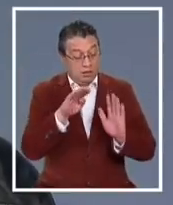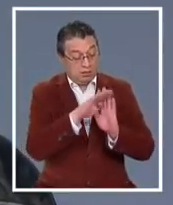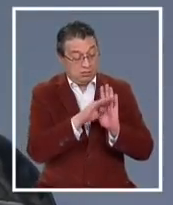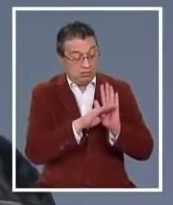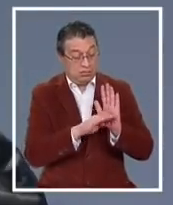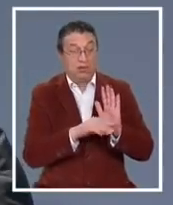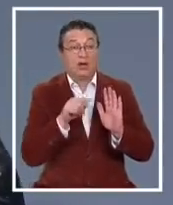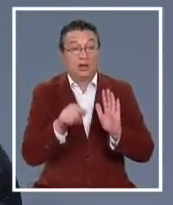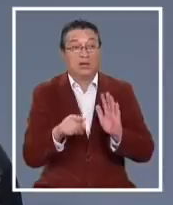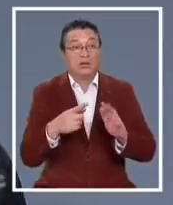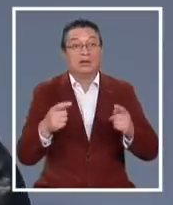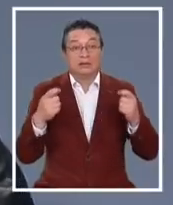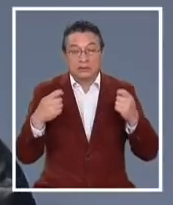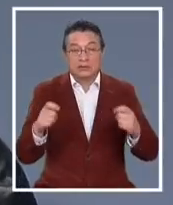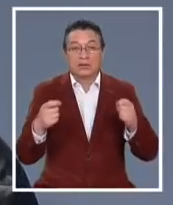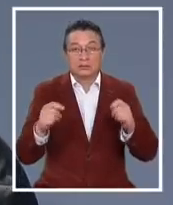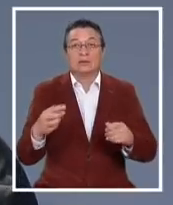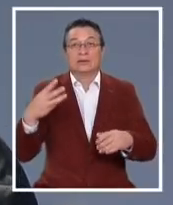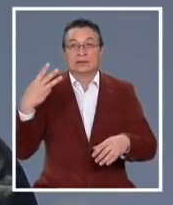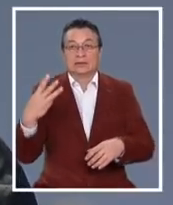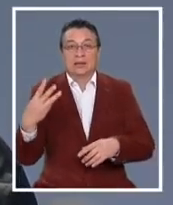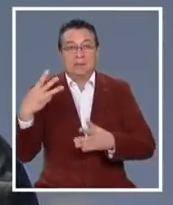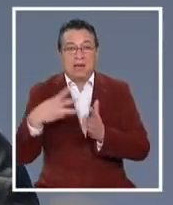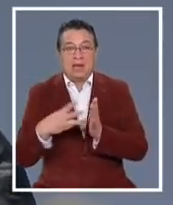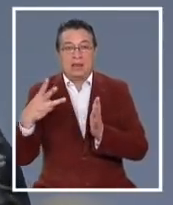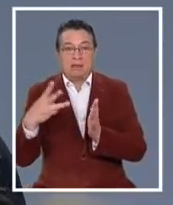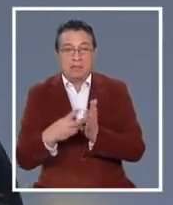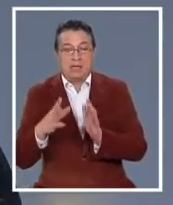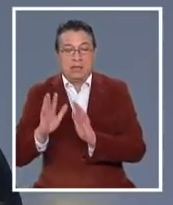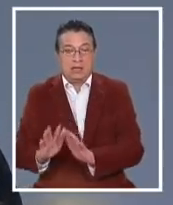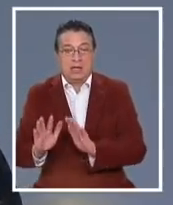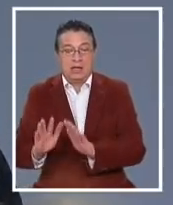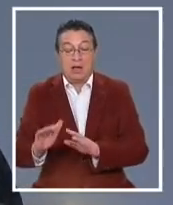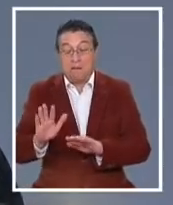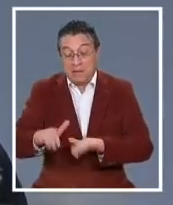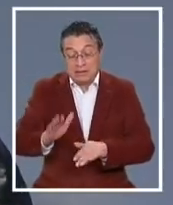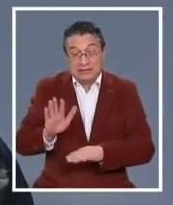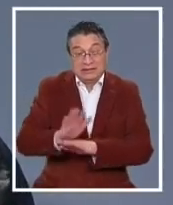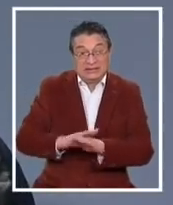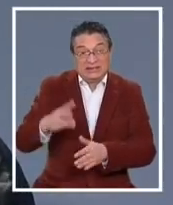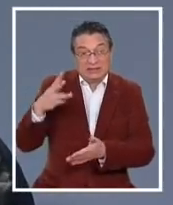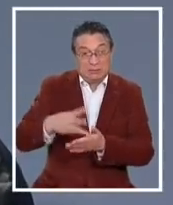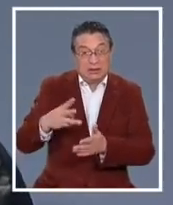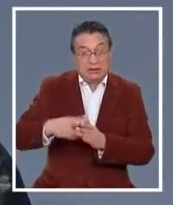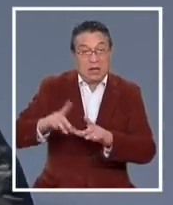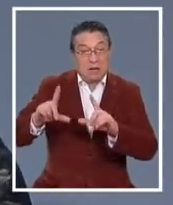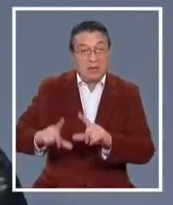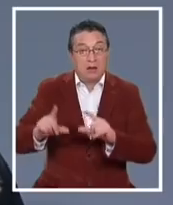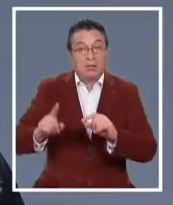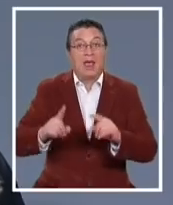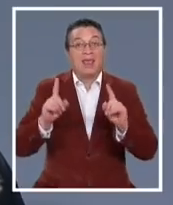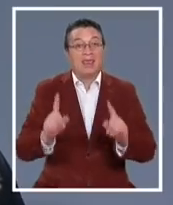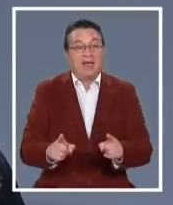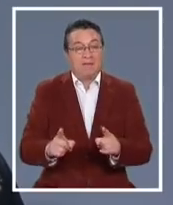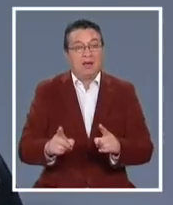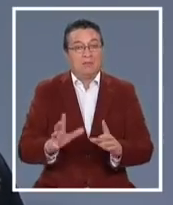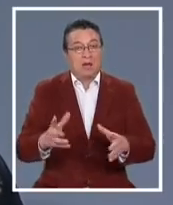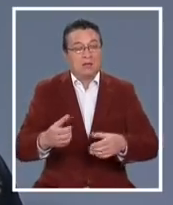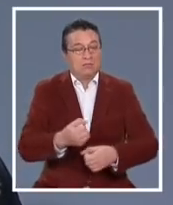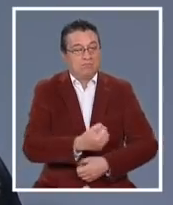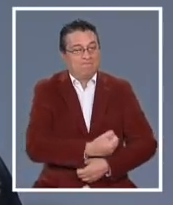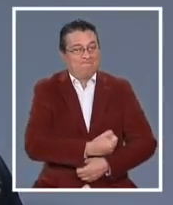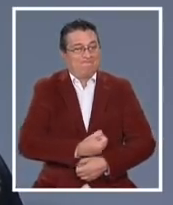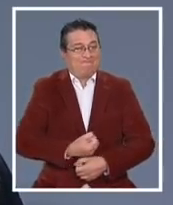escenario, tratas de mantenerlo en 3.000. Para mantenerlo en 3.000 o menos, tienes que apretar las